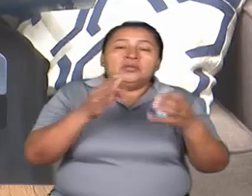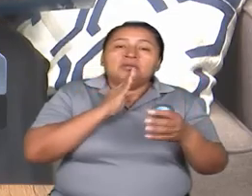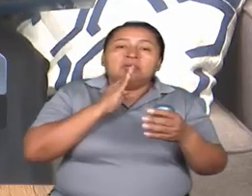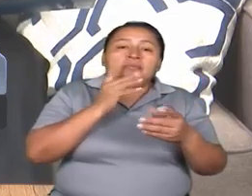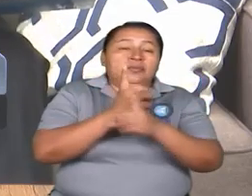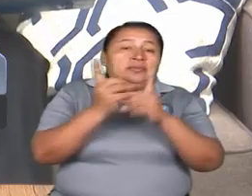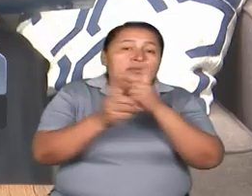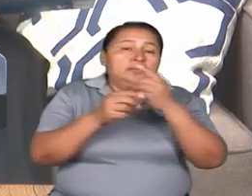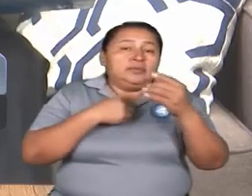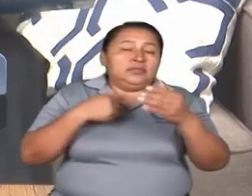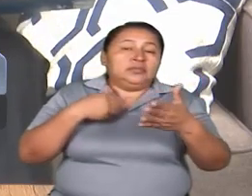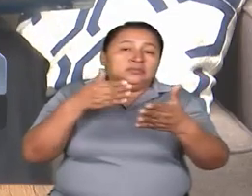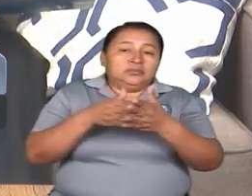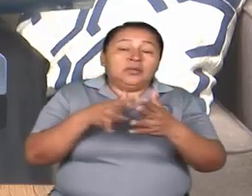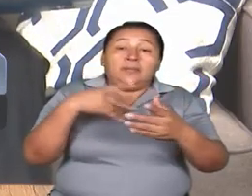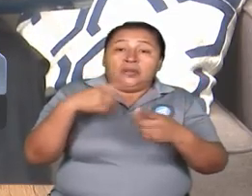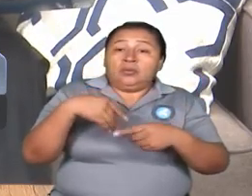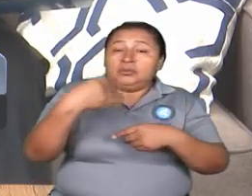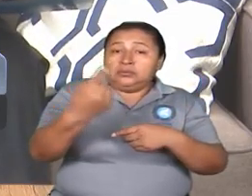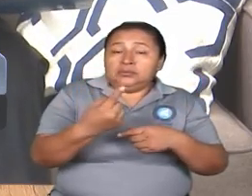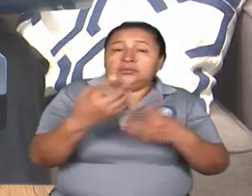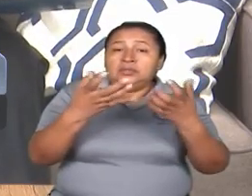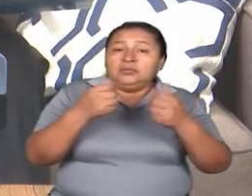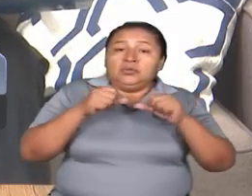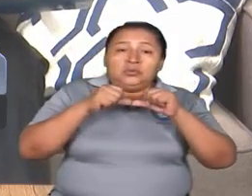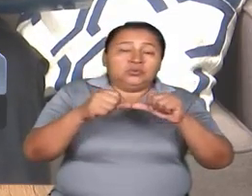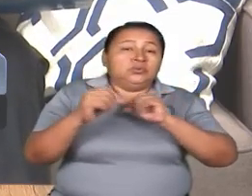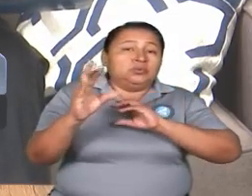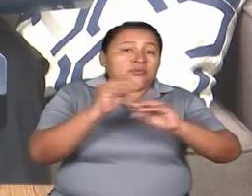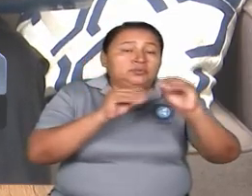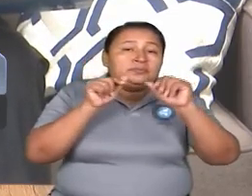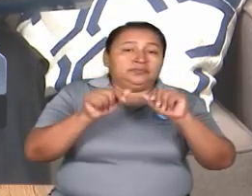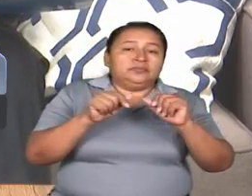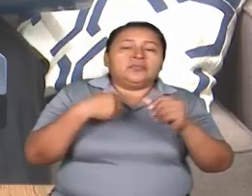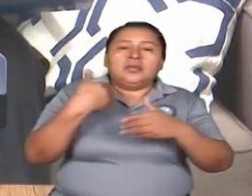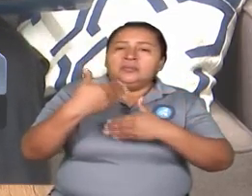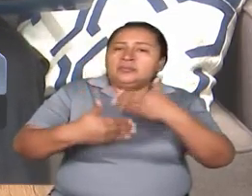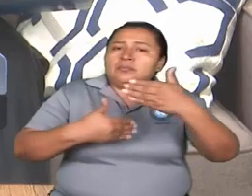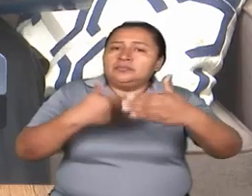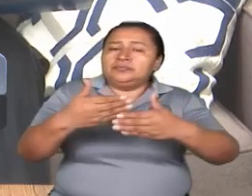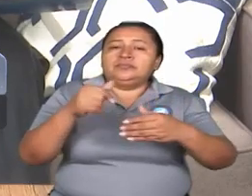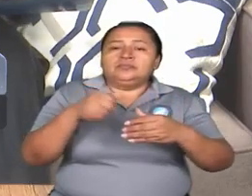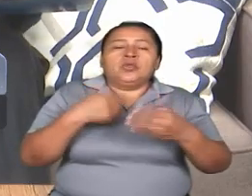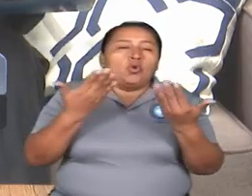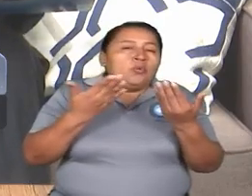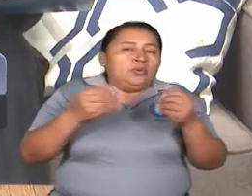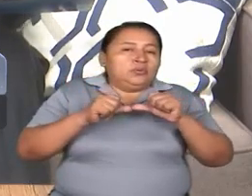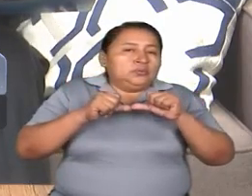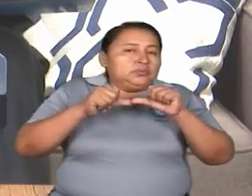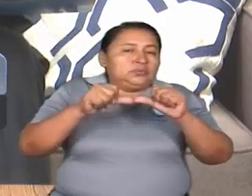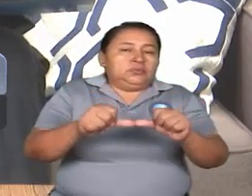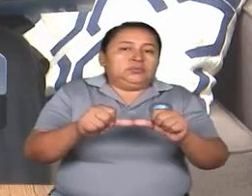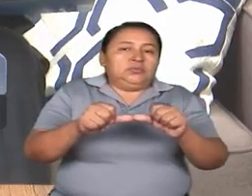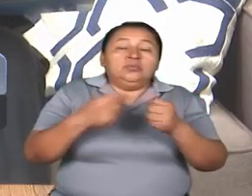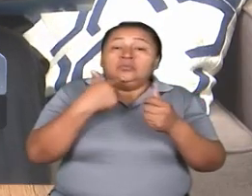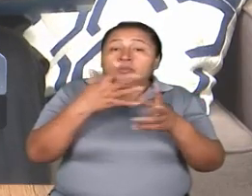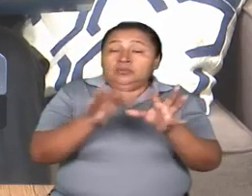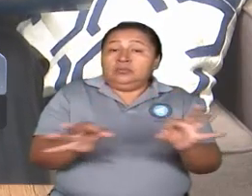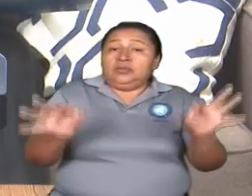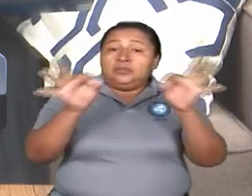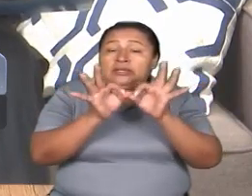que hacer una pausa, pero al volver quisiera que precisamente continuar conversando sobre ese proceso de continuidad, porque es muy